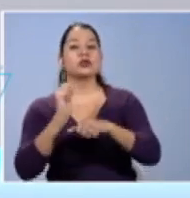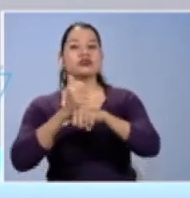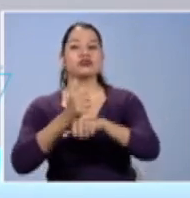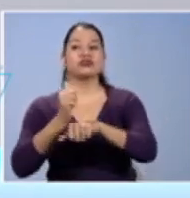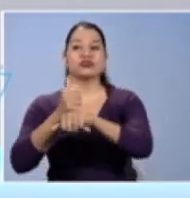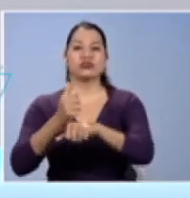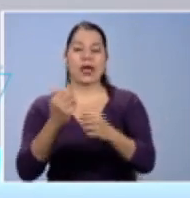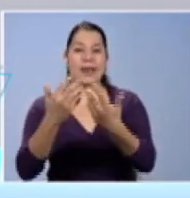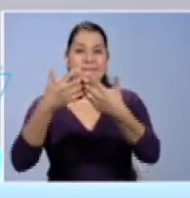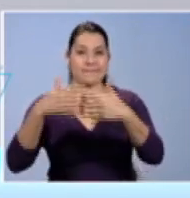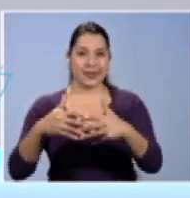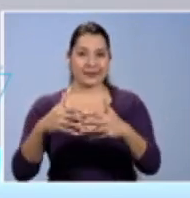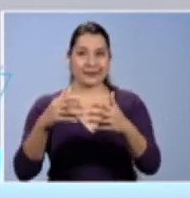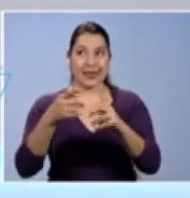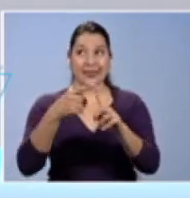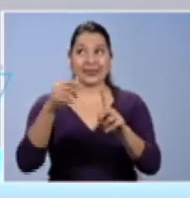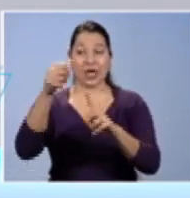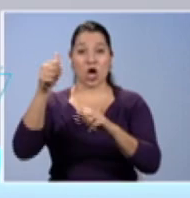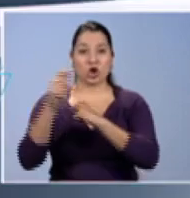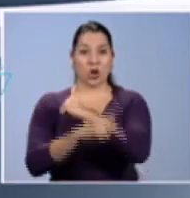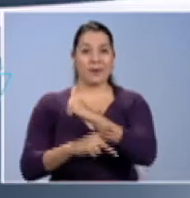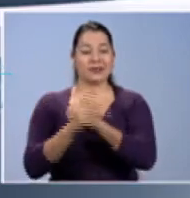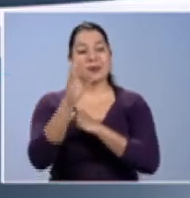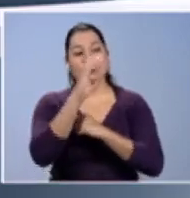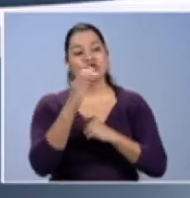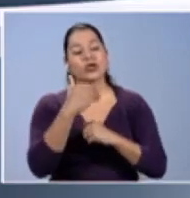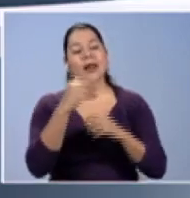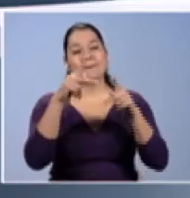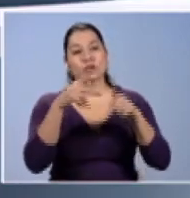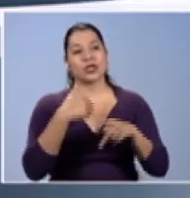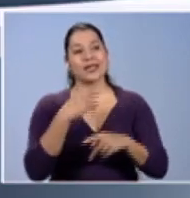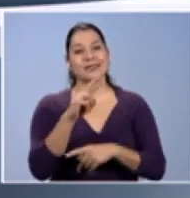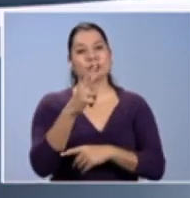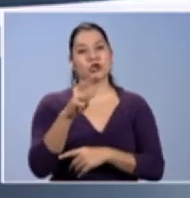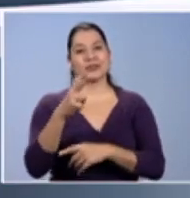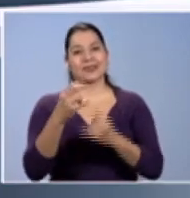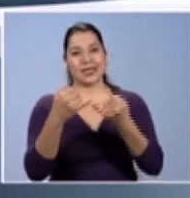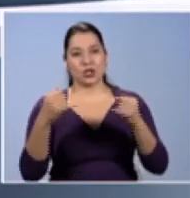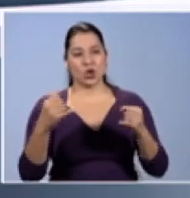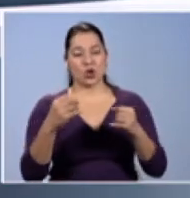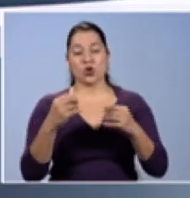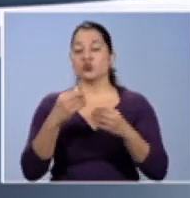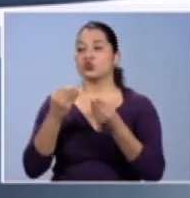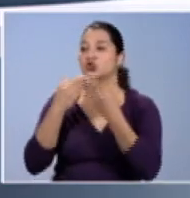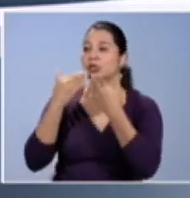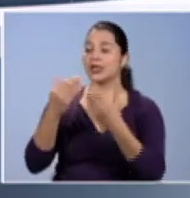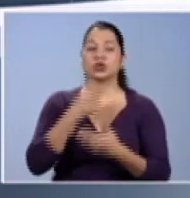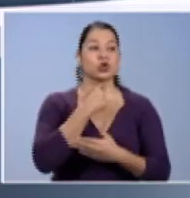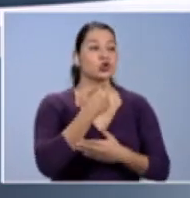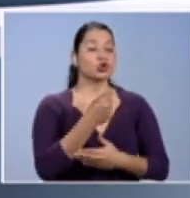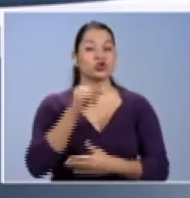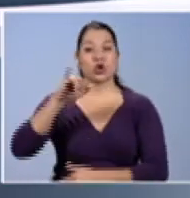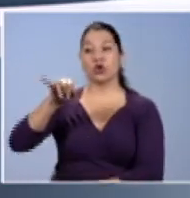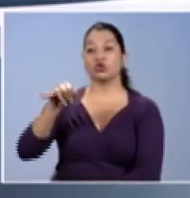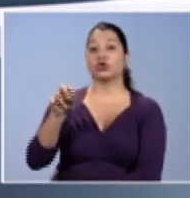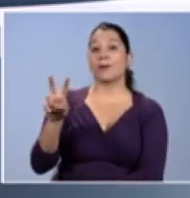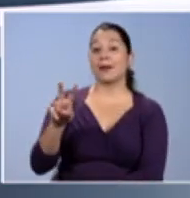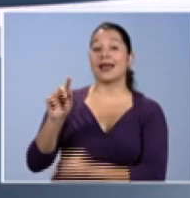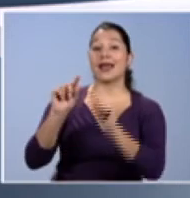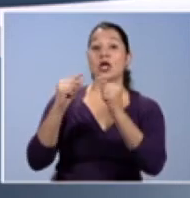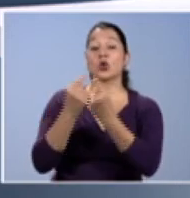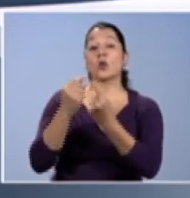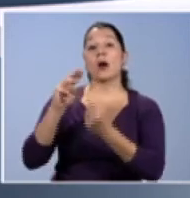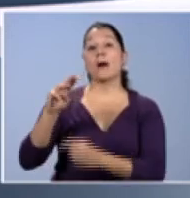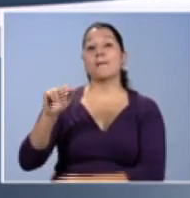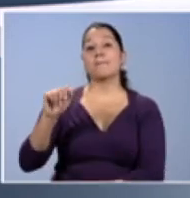que las personas tengan un segundo o un tercer idioma. Muy bien, muchísimas gracias, don José. Con mucho gusto. Gracias por acompañarnos. Don José Valerio del Grupo